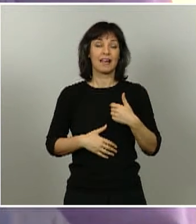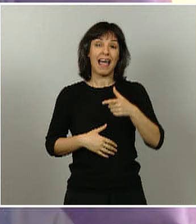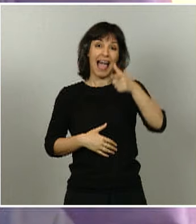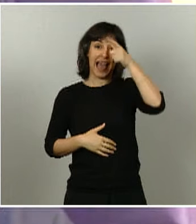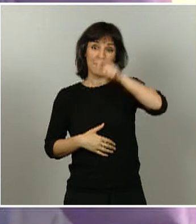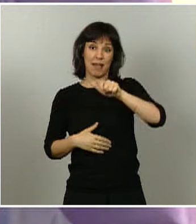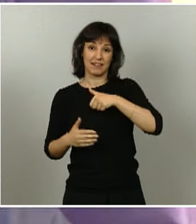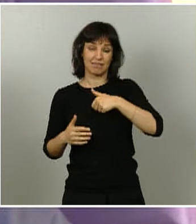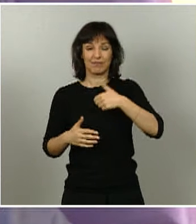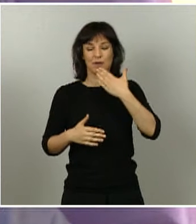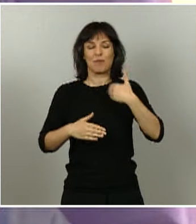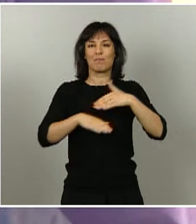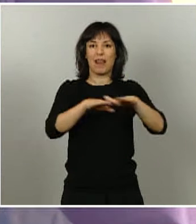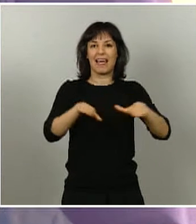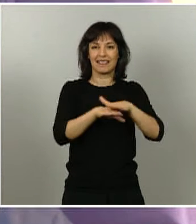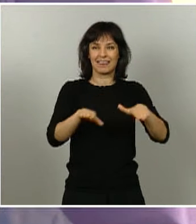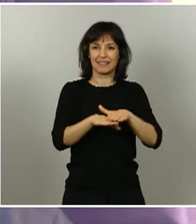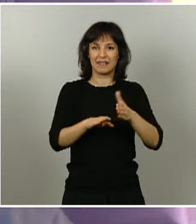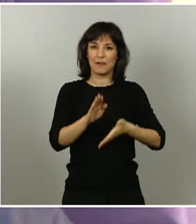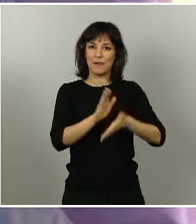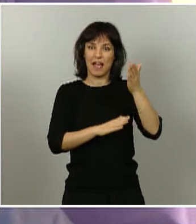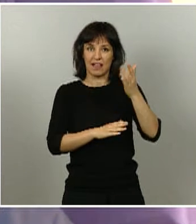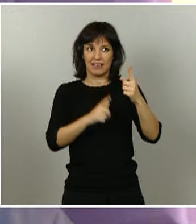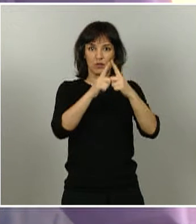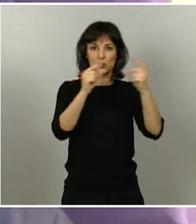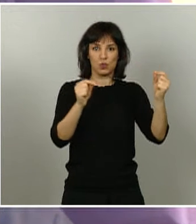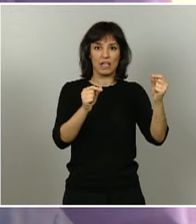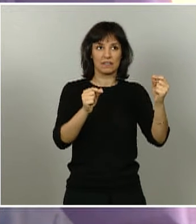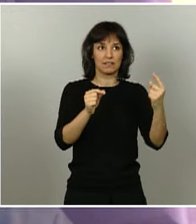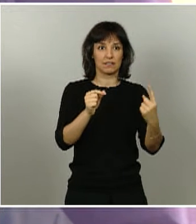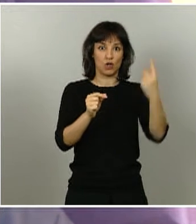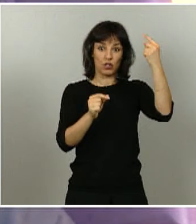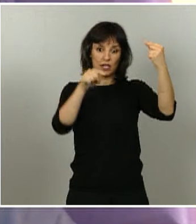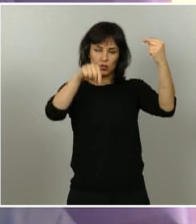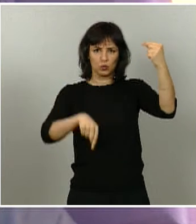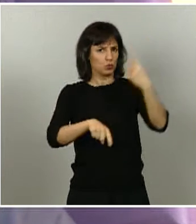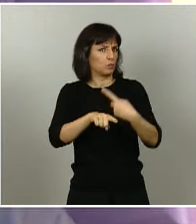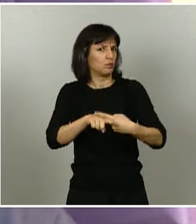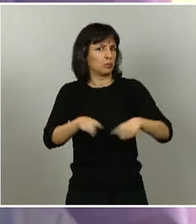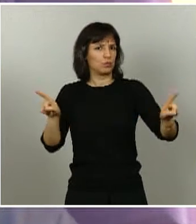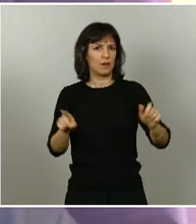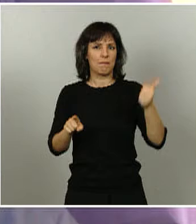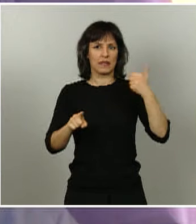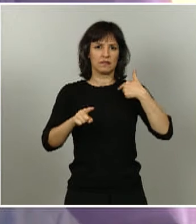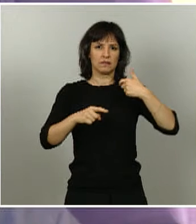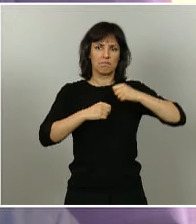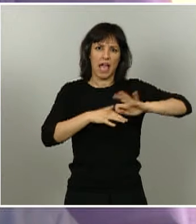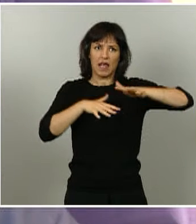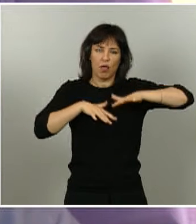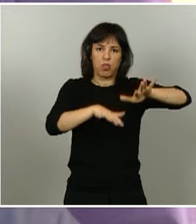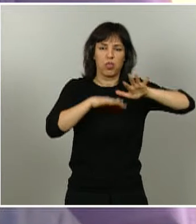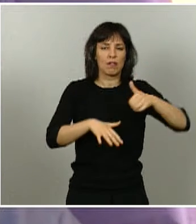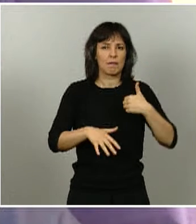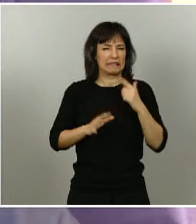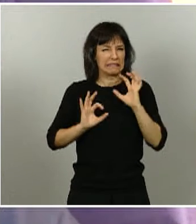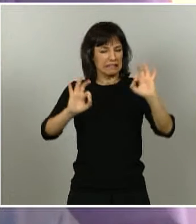accesibles, más susceptibles a las mareas, y sería interesante que se tuvieran en cuenta estas particularidades. También sobre el papel de los socorristas, ya